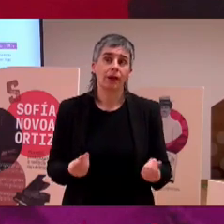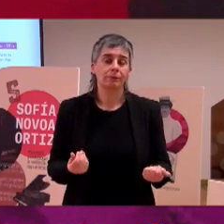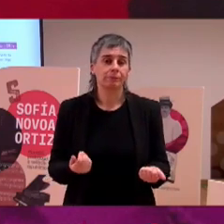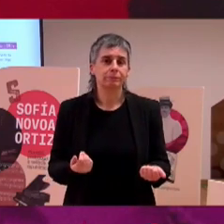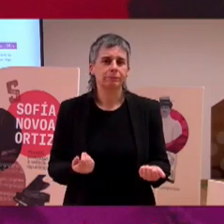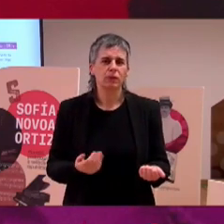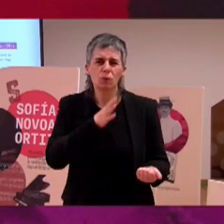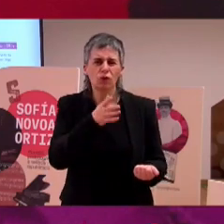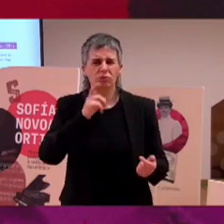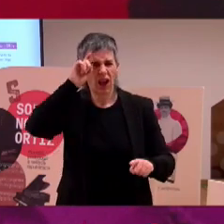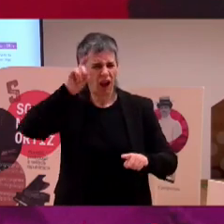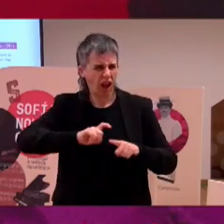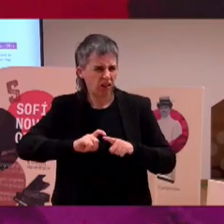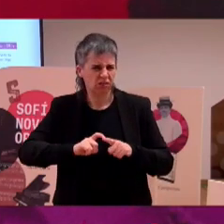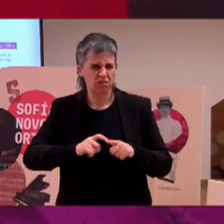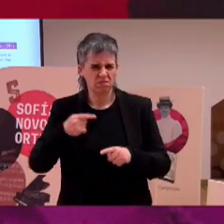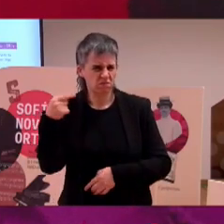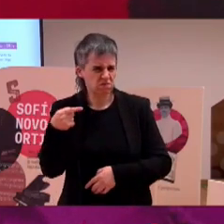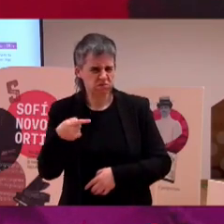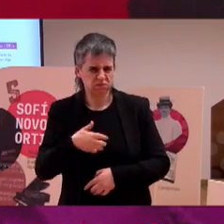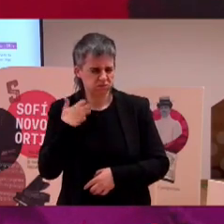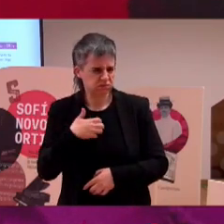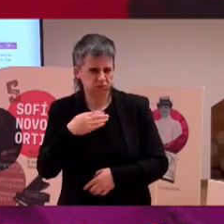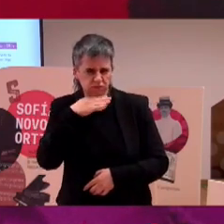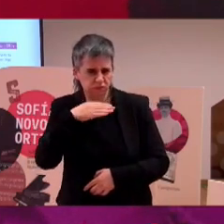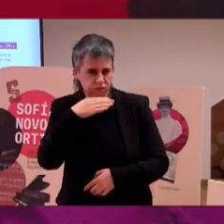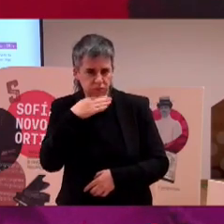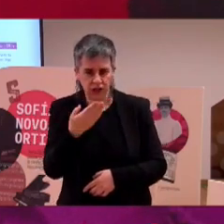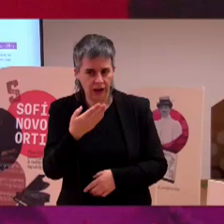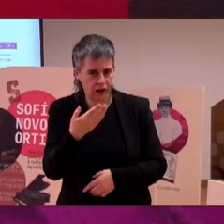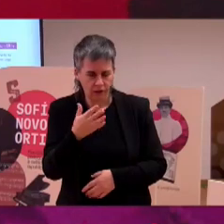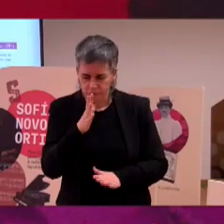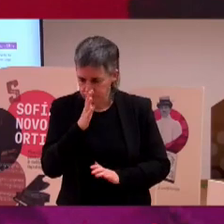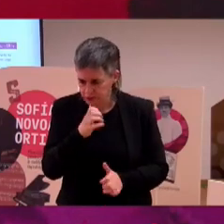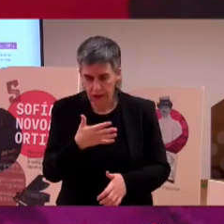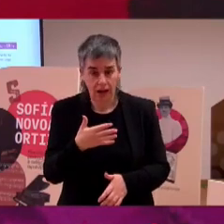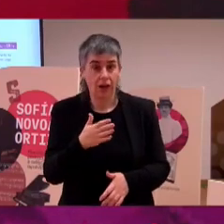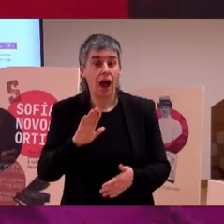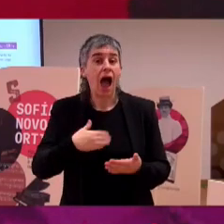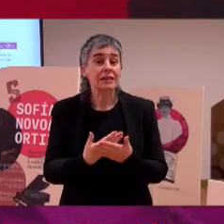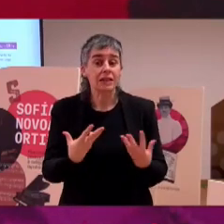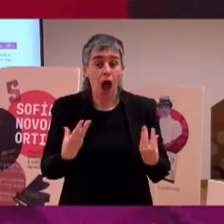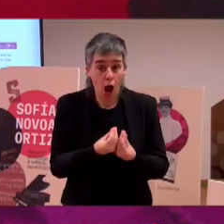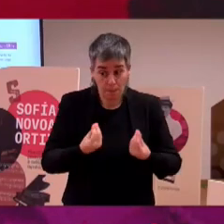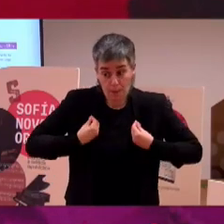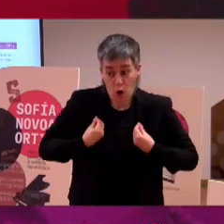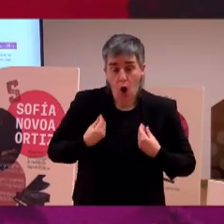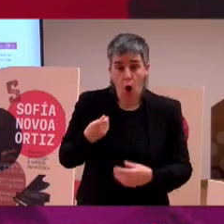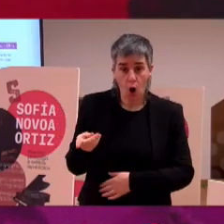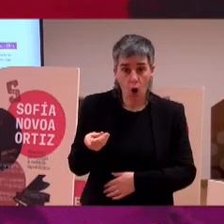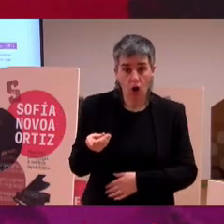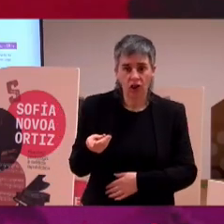o mal humor, xente, que era, foi tan tremenda a convivencia que o pai non